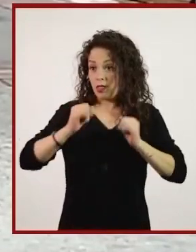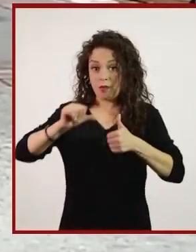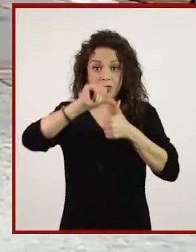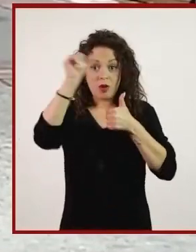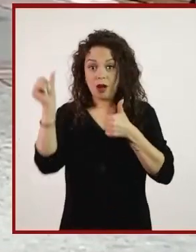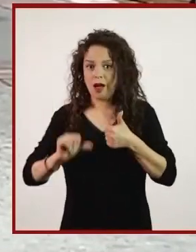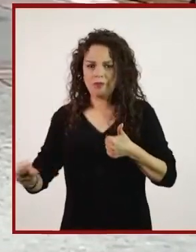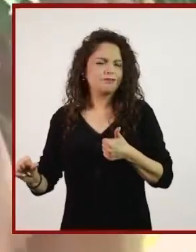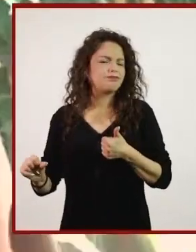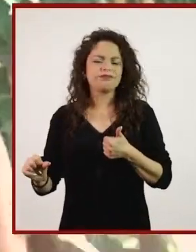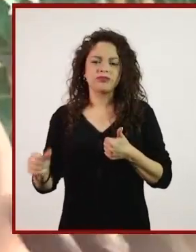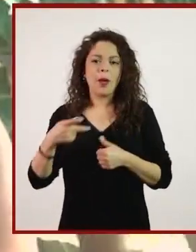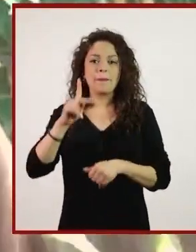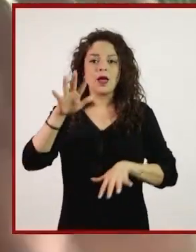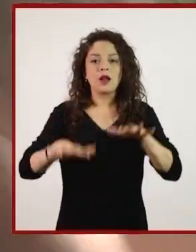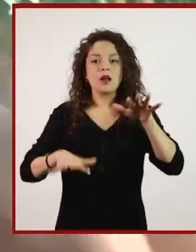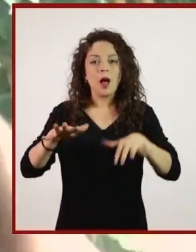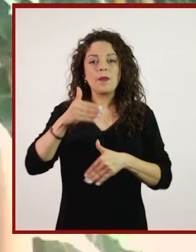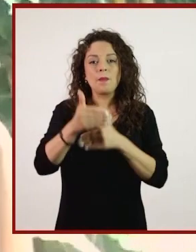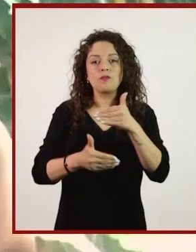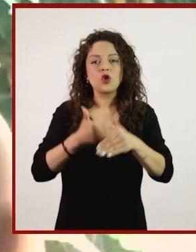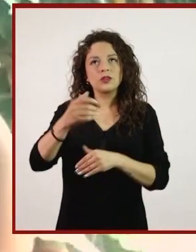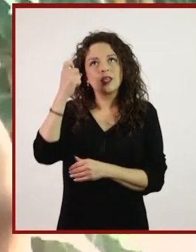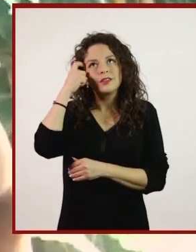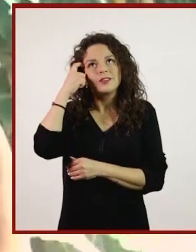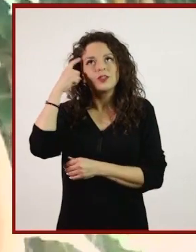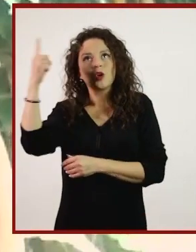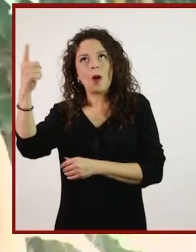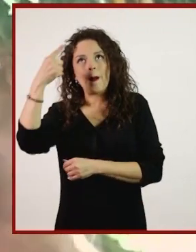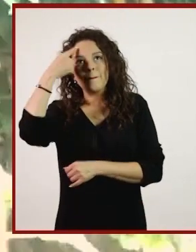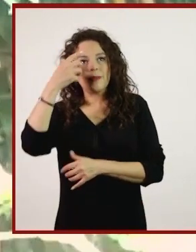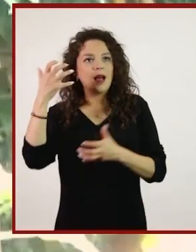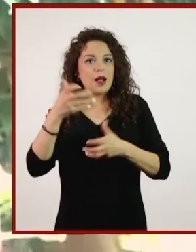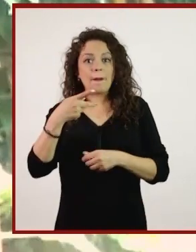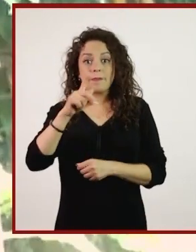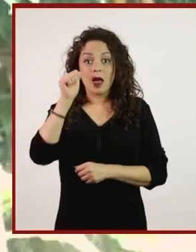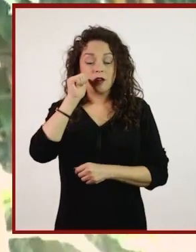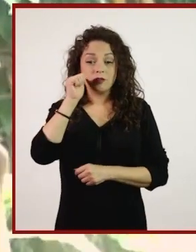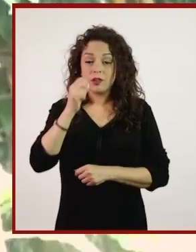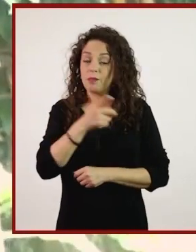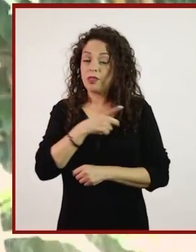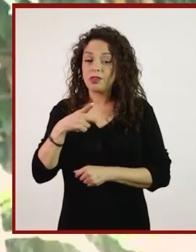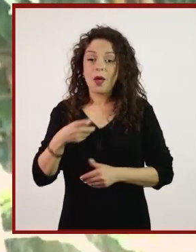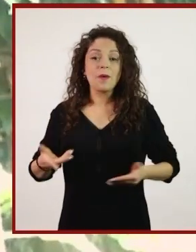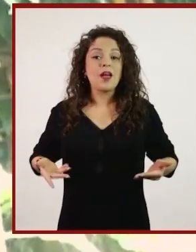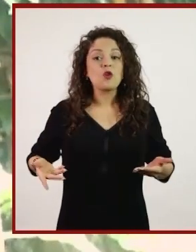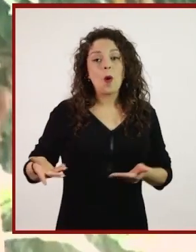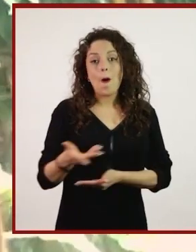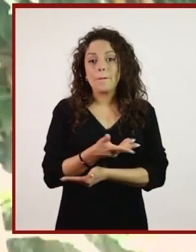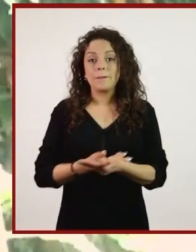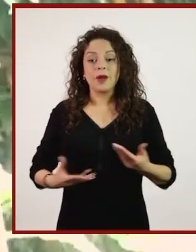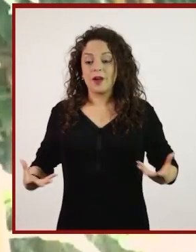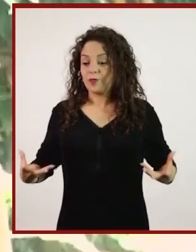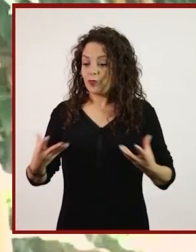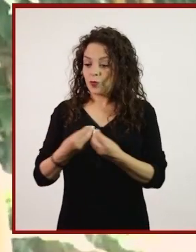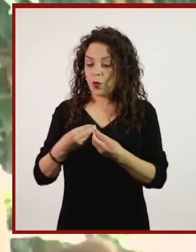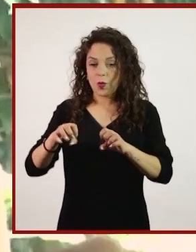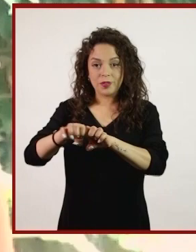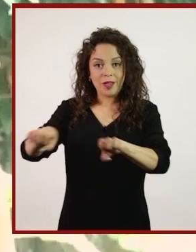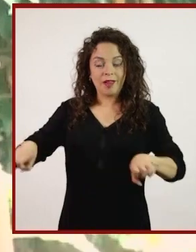arte. Hay ciertos momentos en donde sí, tal vez a través del proceso creativo, pero siempre para